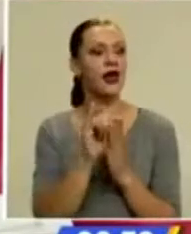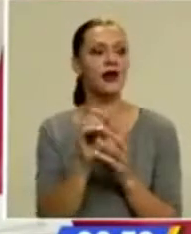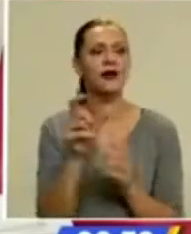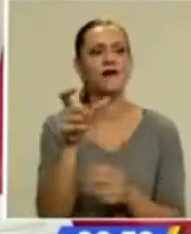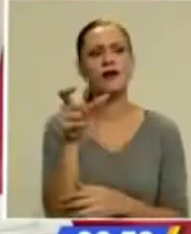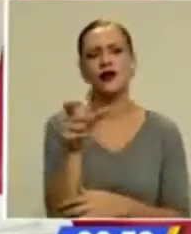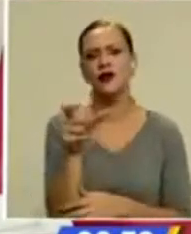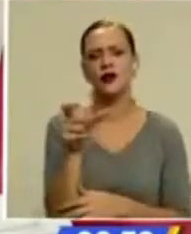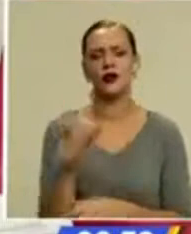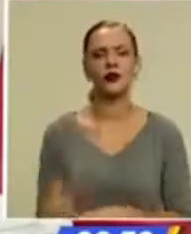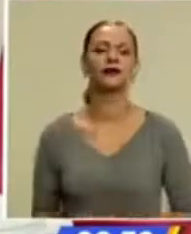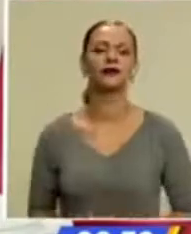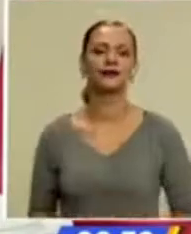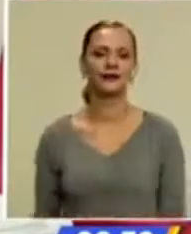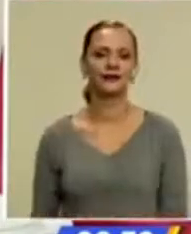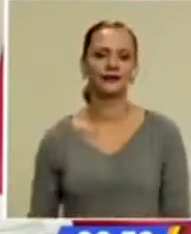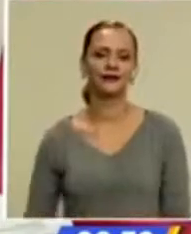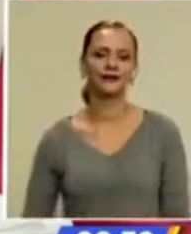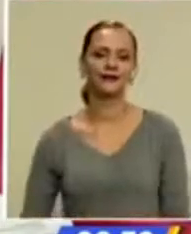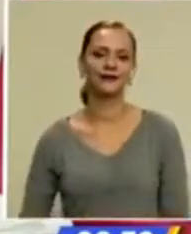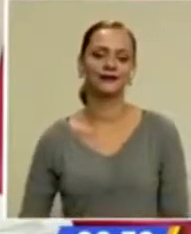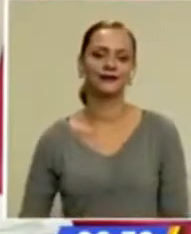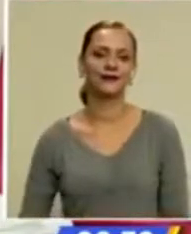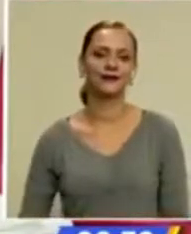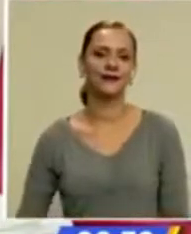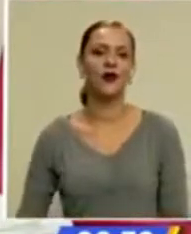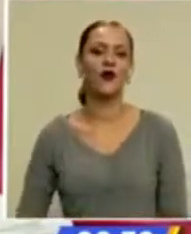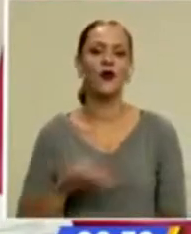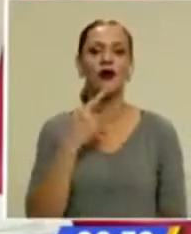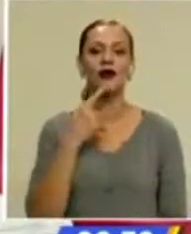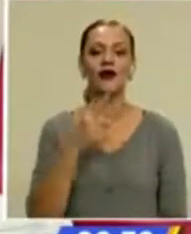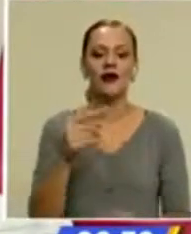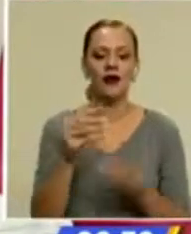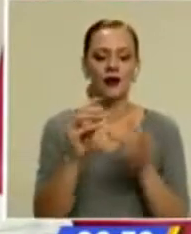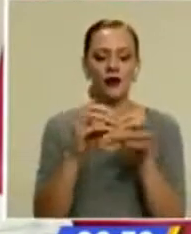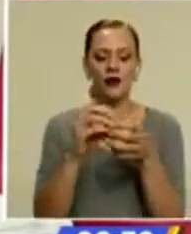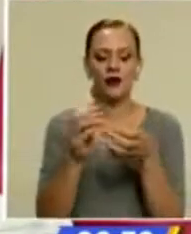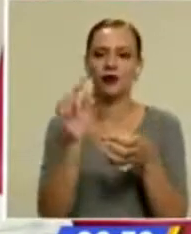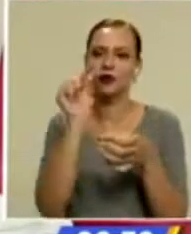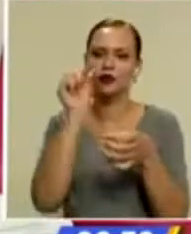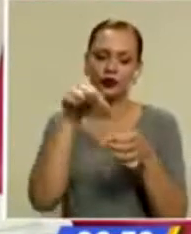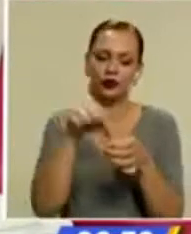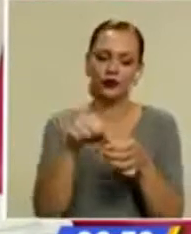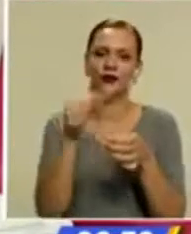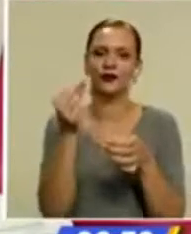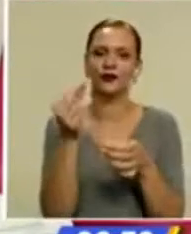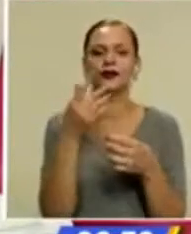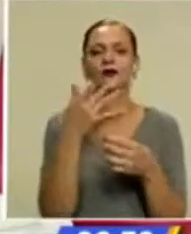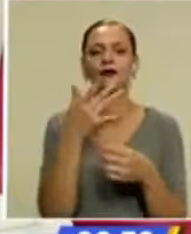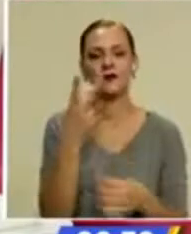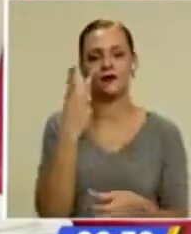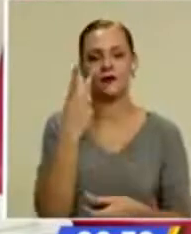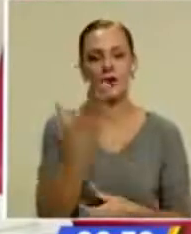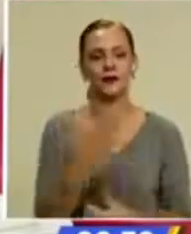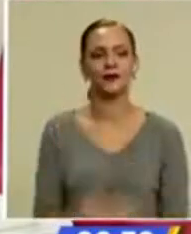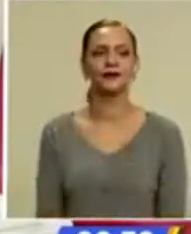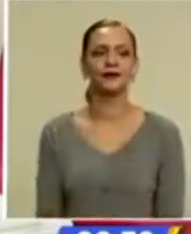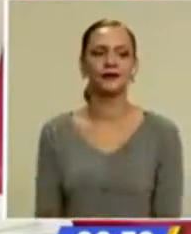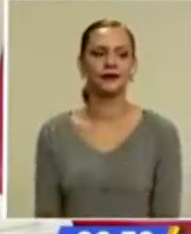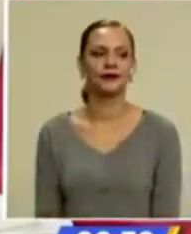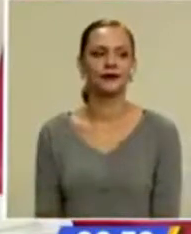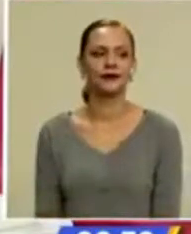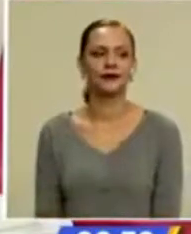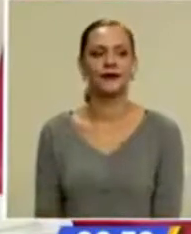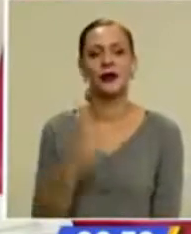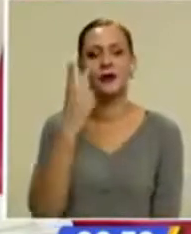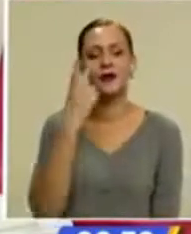pequeña. Ay, ese niñito. Cuando uno dice que come una mandarina y sale un gajito chiquitito. Vean, lo voy a poner por acá.